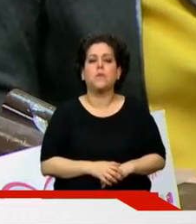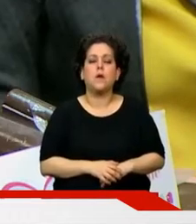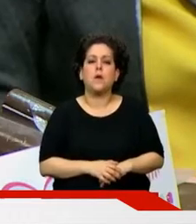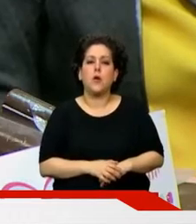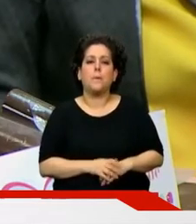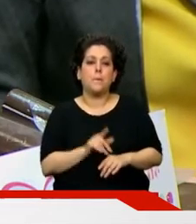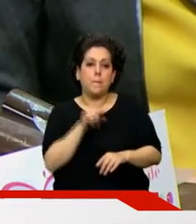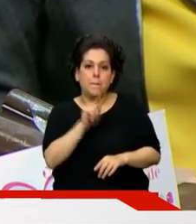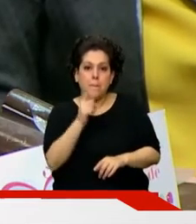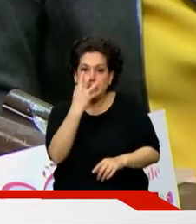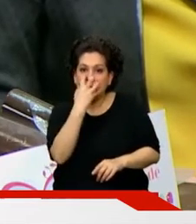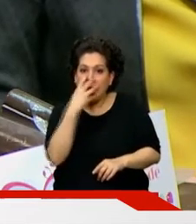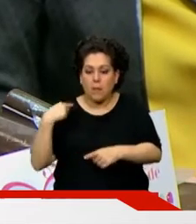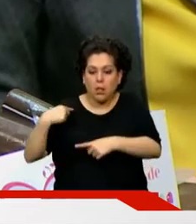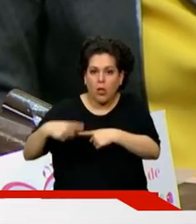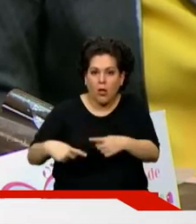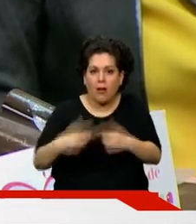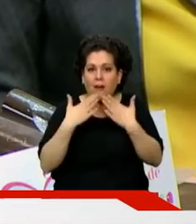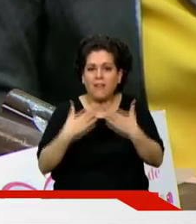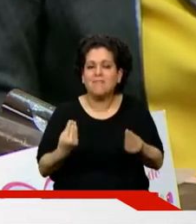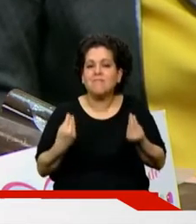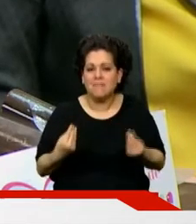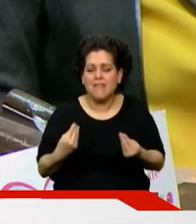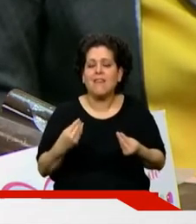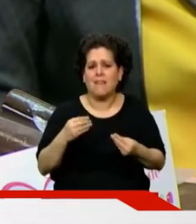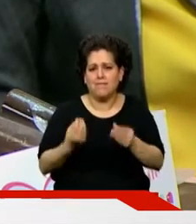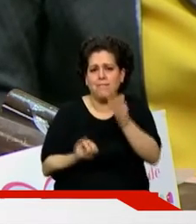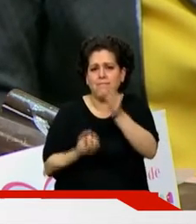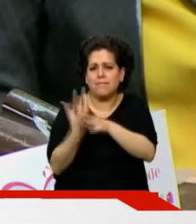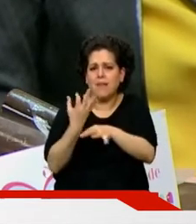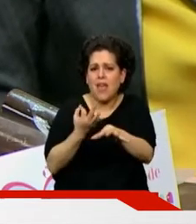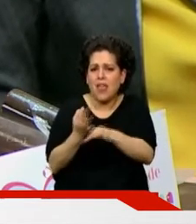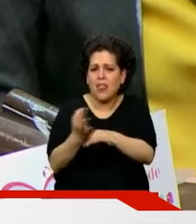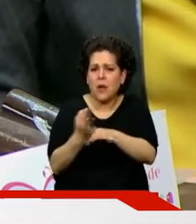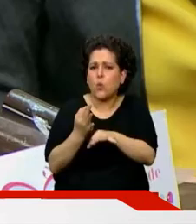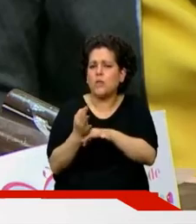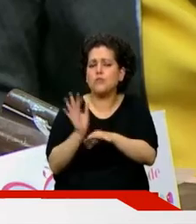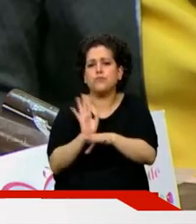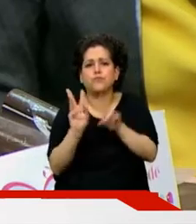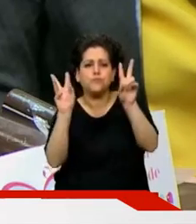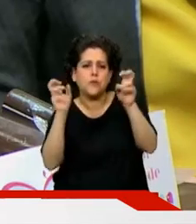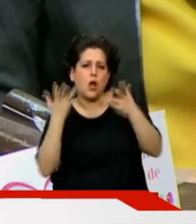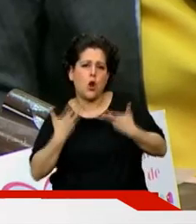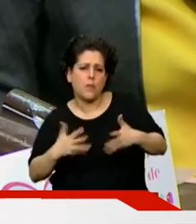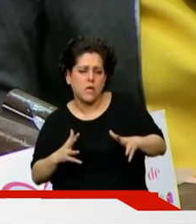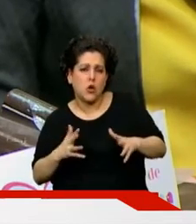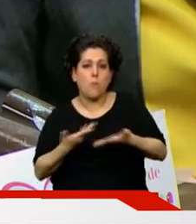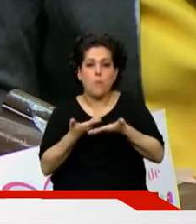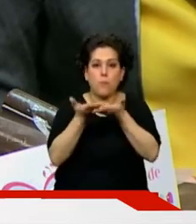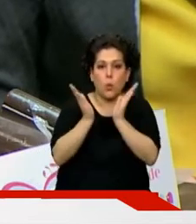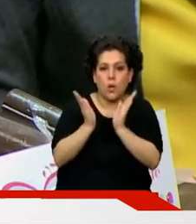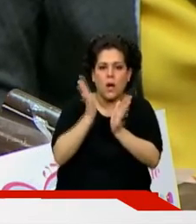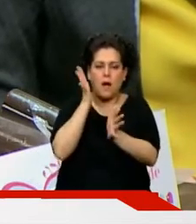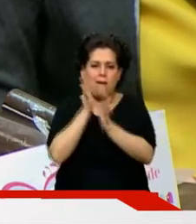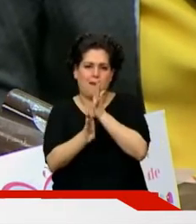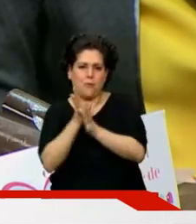no es la última pelea que van a tener allí en el Senado, en la Cámara. ¿Qué viene para pelear de aquí en adelante, Gualberto, para San Juan? Pero